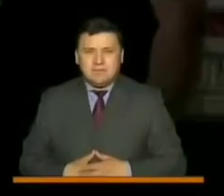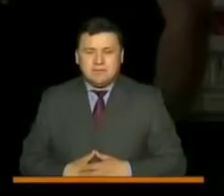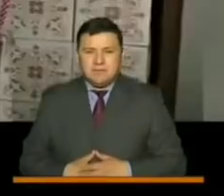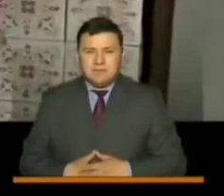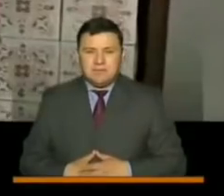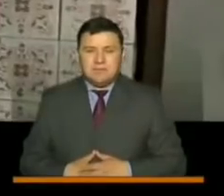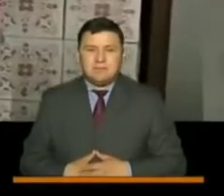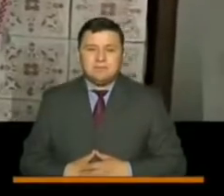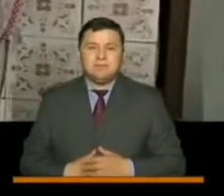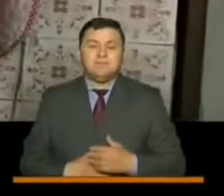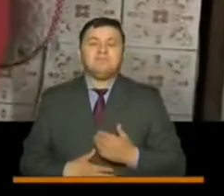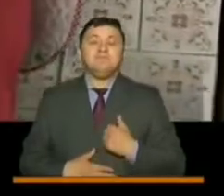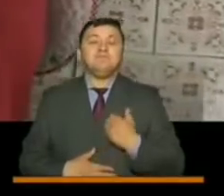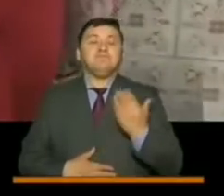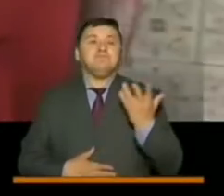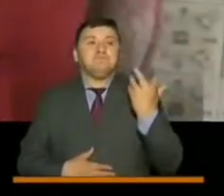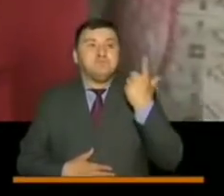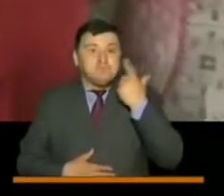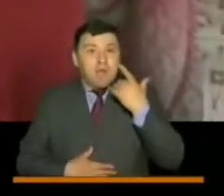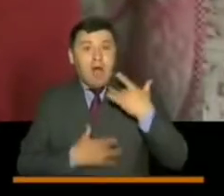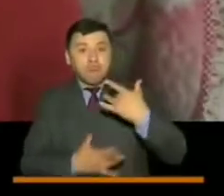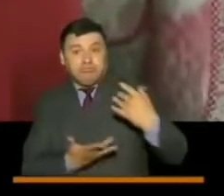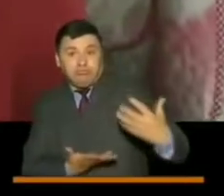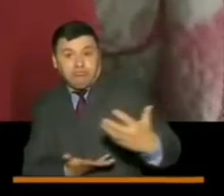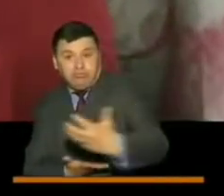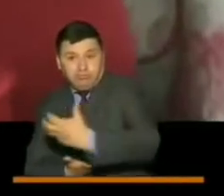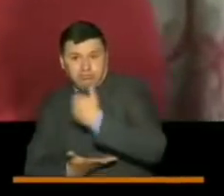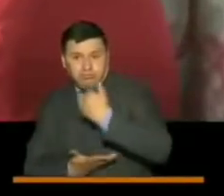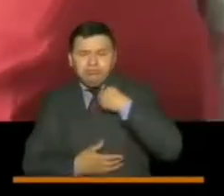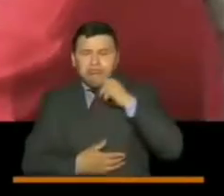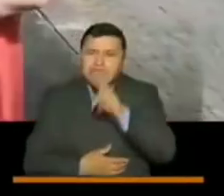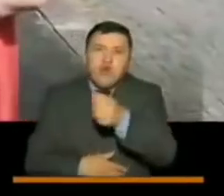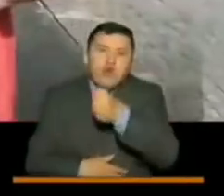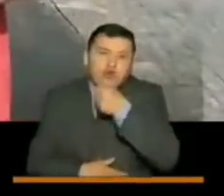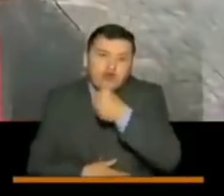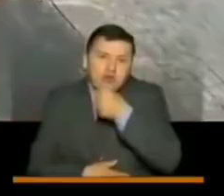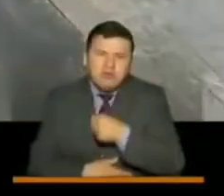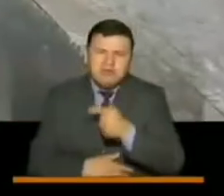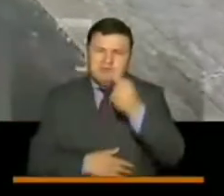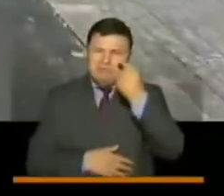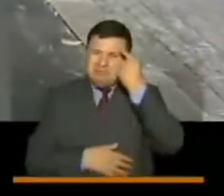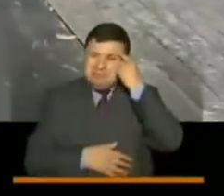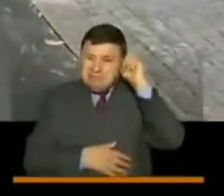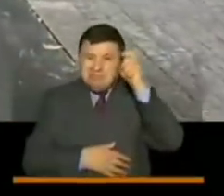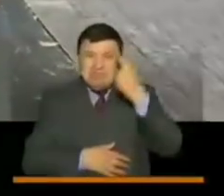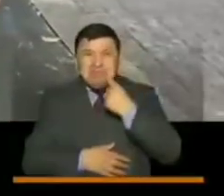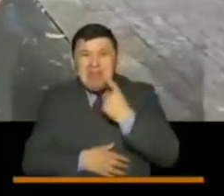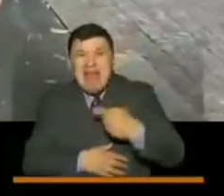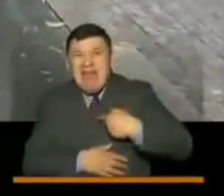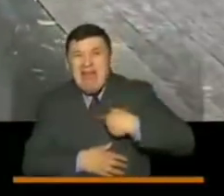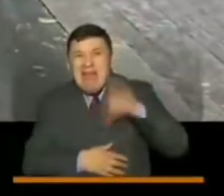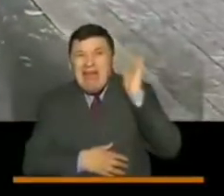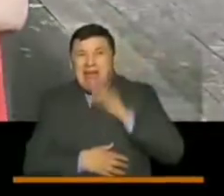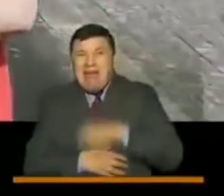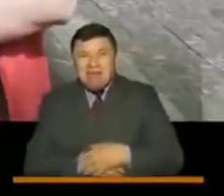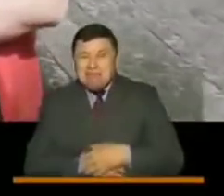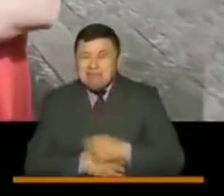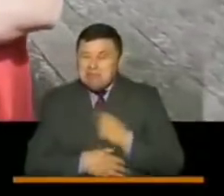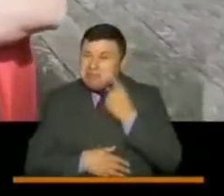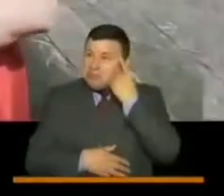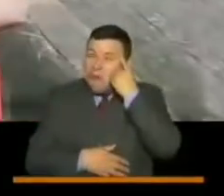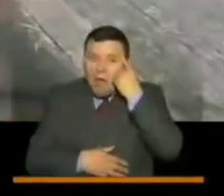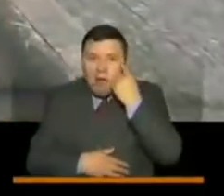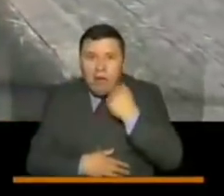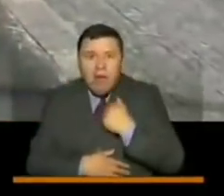me enteré de lo el ingreso solidario por noticias uno piensa el gobierno lo dice pero uno lejos de imaginarte que